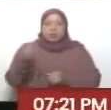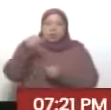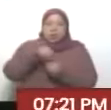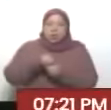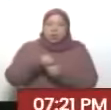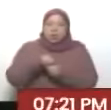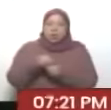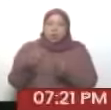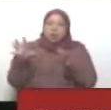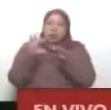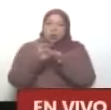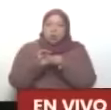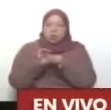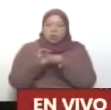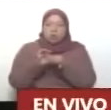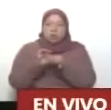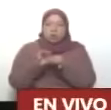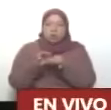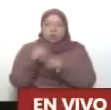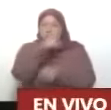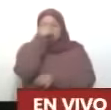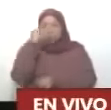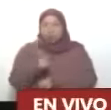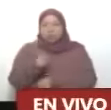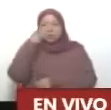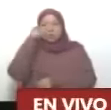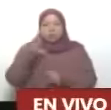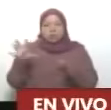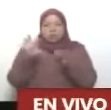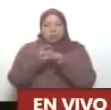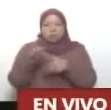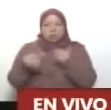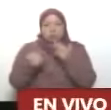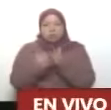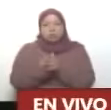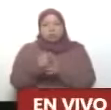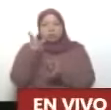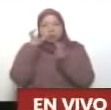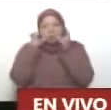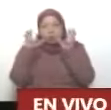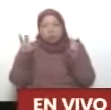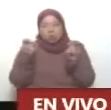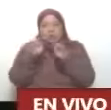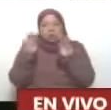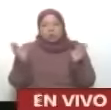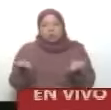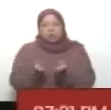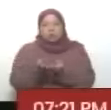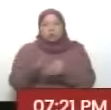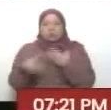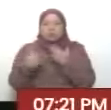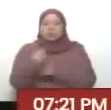Inclusión, unión, consenso nacional para la construcción de un nuevo modelo económico. Ahí vamos, pim, pum,